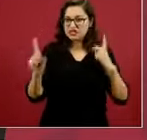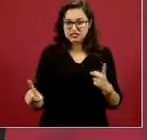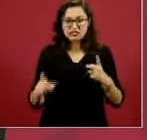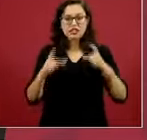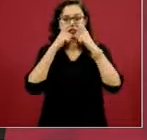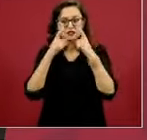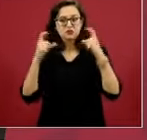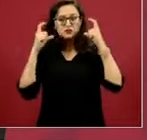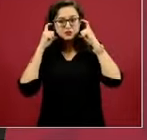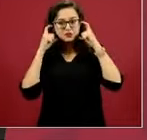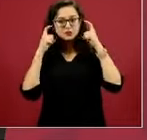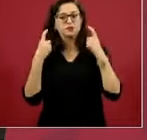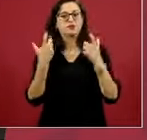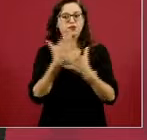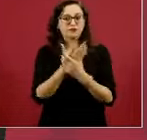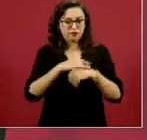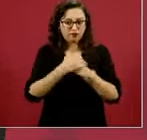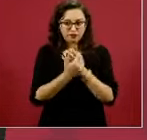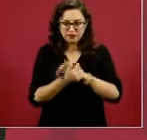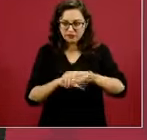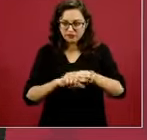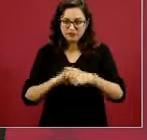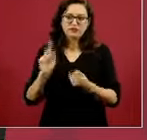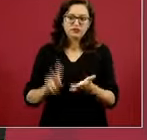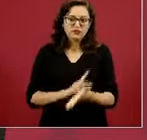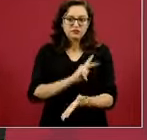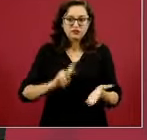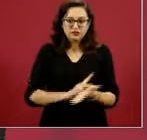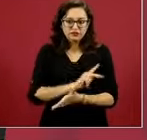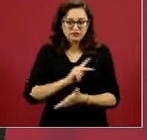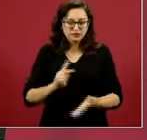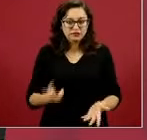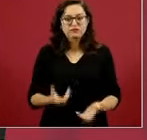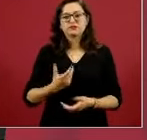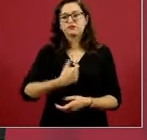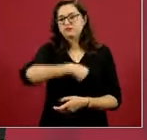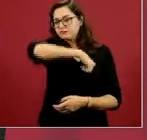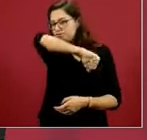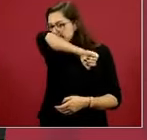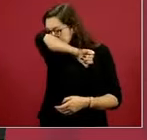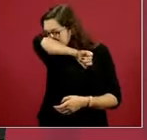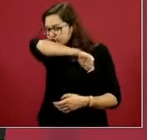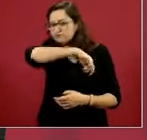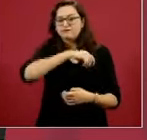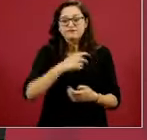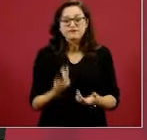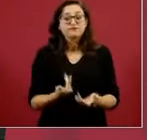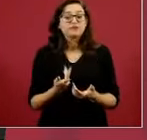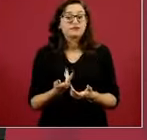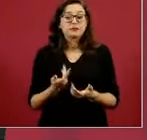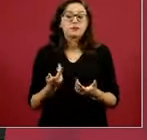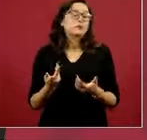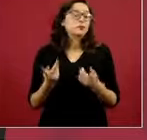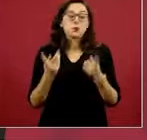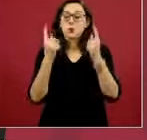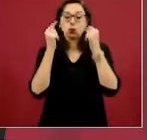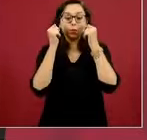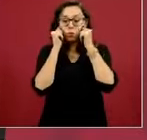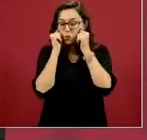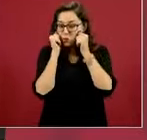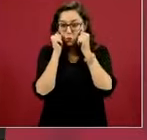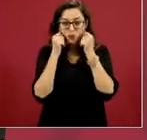uso de cubrebocas, el lavado de manos constante, el estornudo de etiqueta, eso que aún con la necesidad